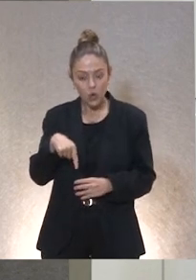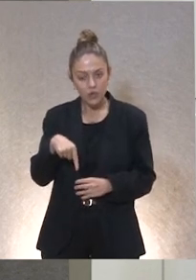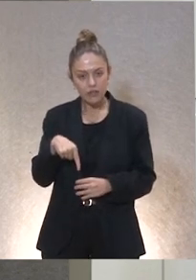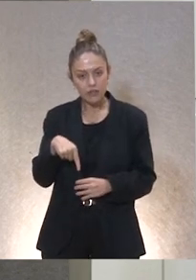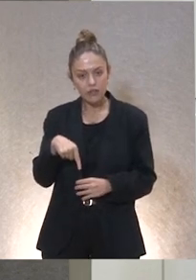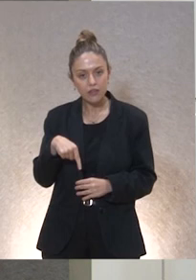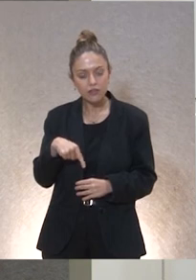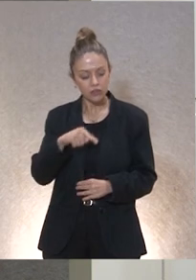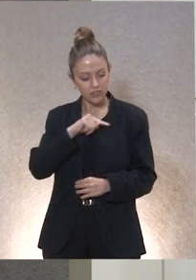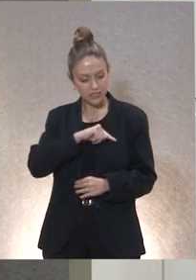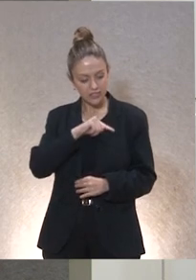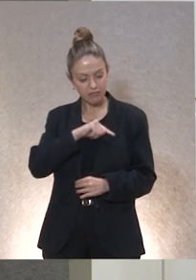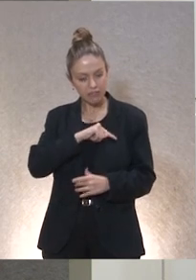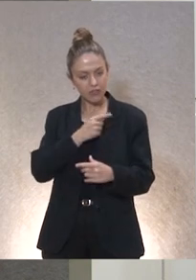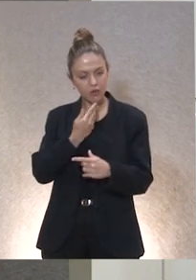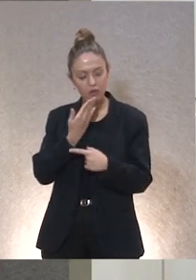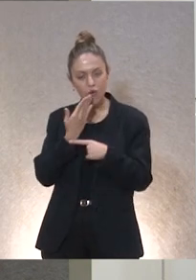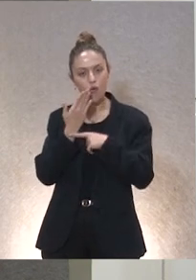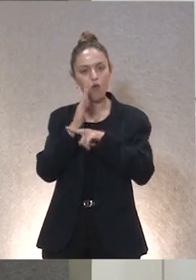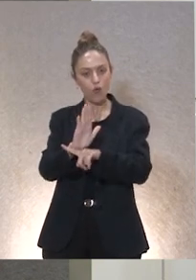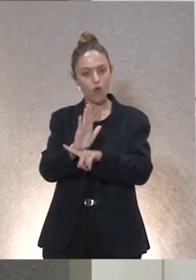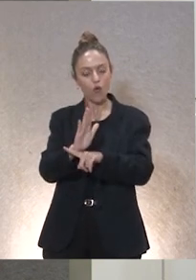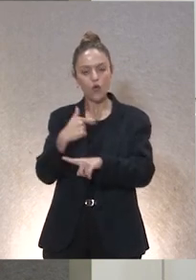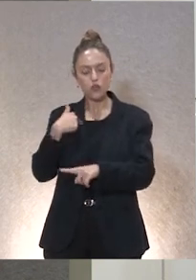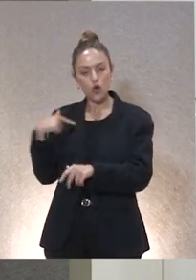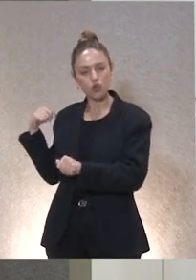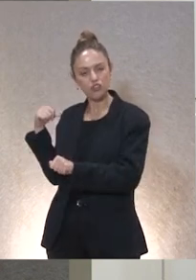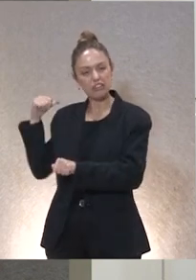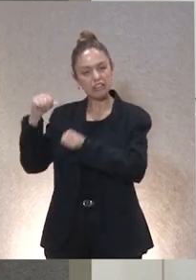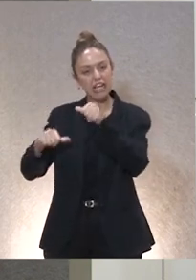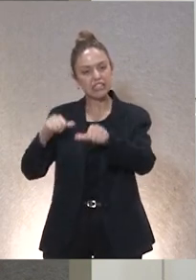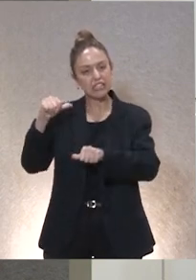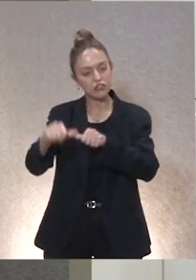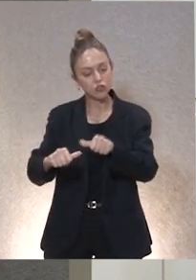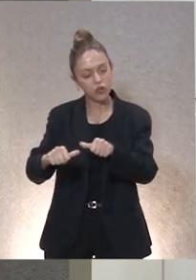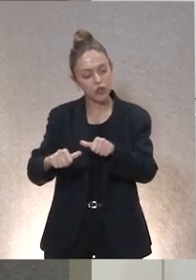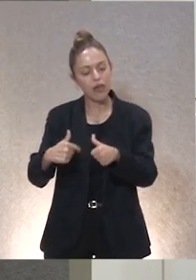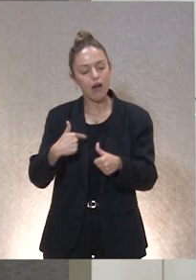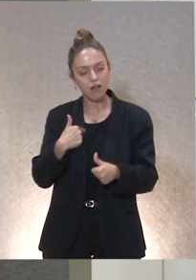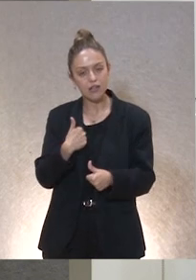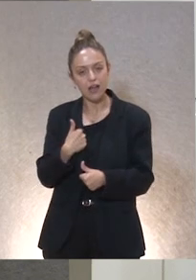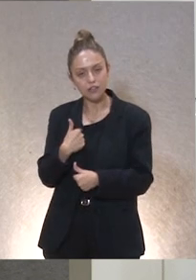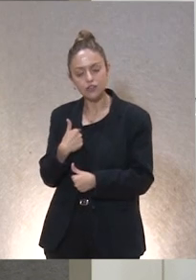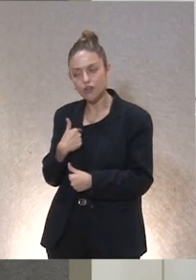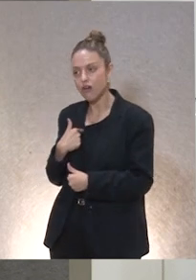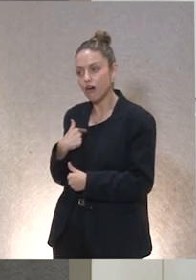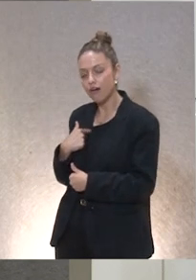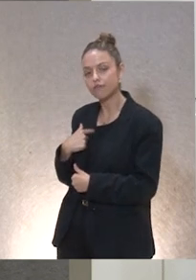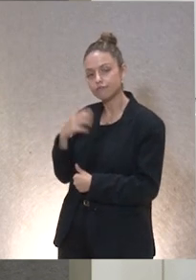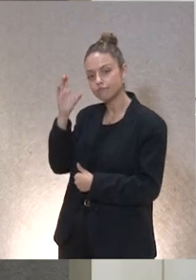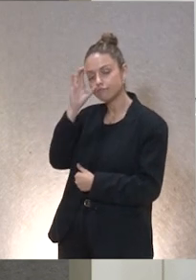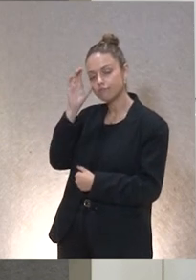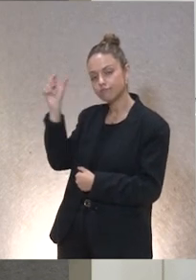muy muy reflejado en mi trayectoria eh Como podéis ver